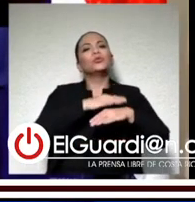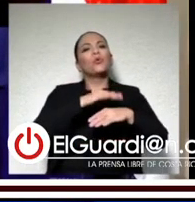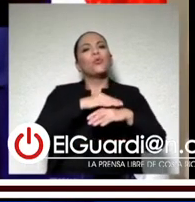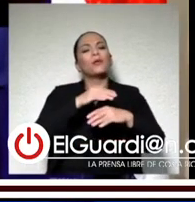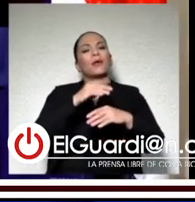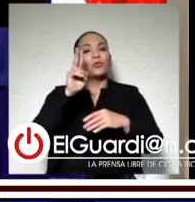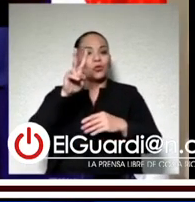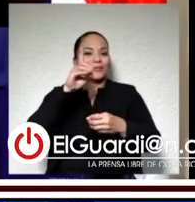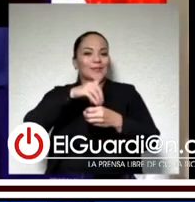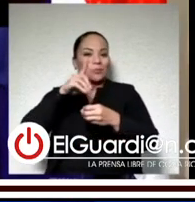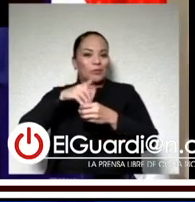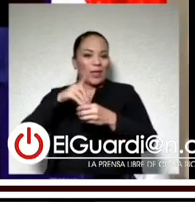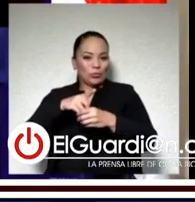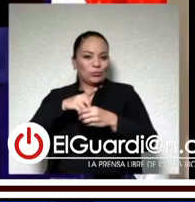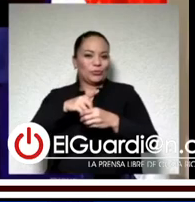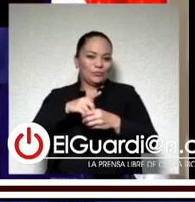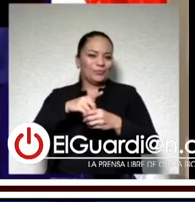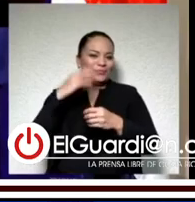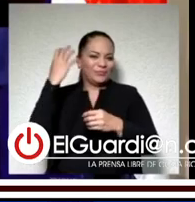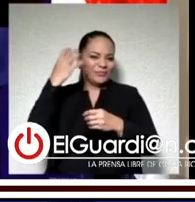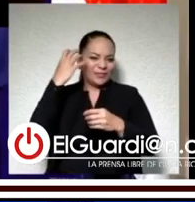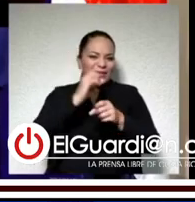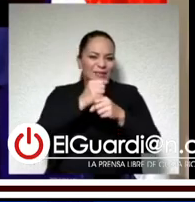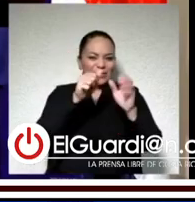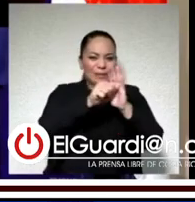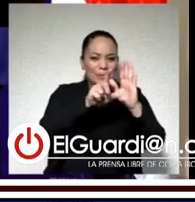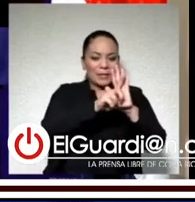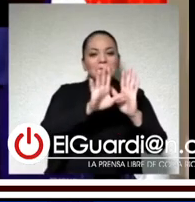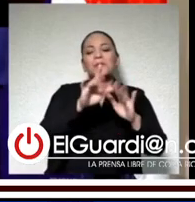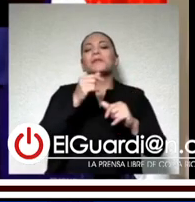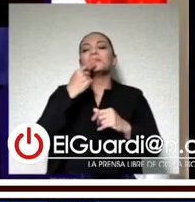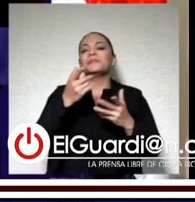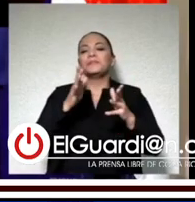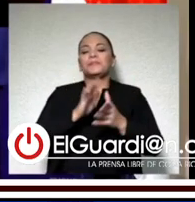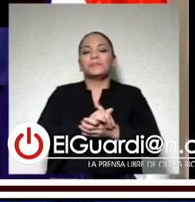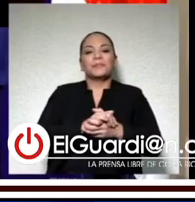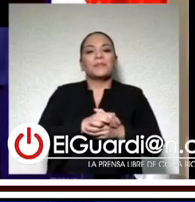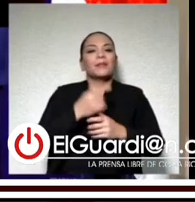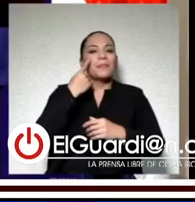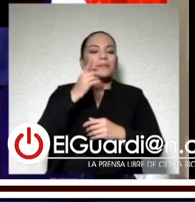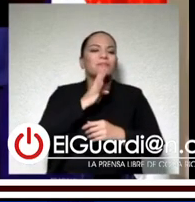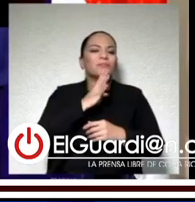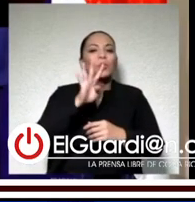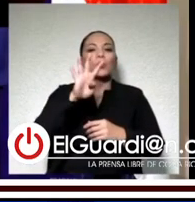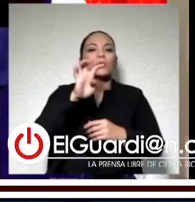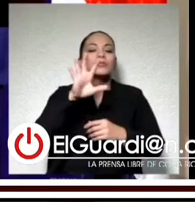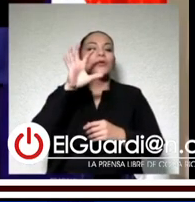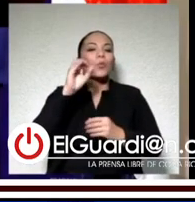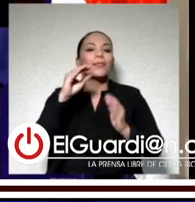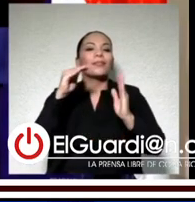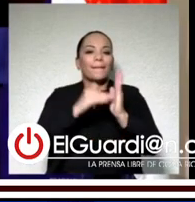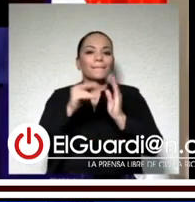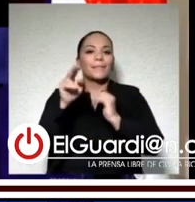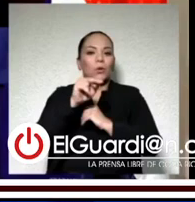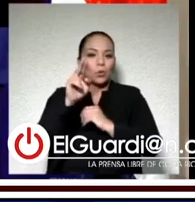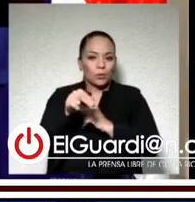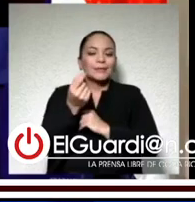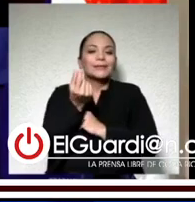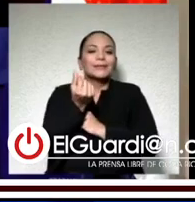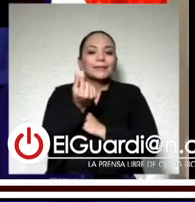diputados en la Asamblea es el siguiente. Estamos hablando de 450 mil colones de